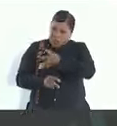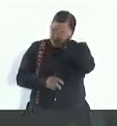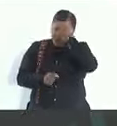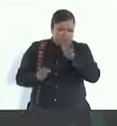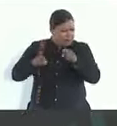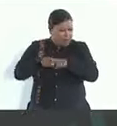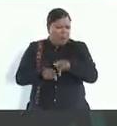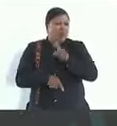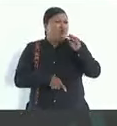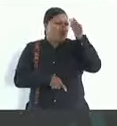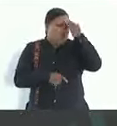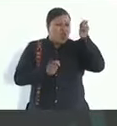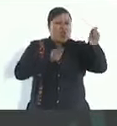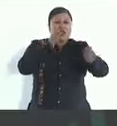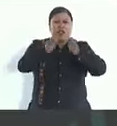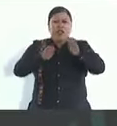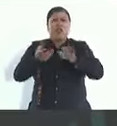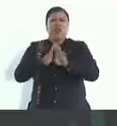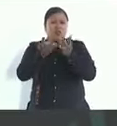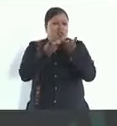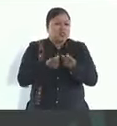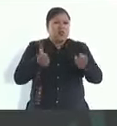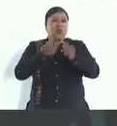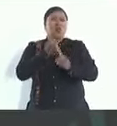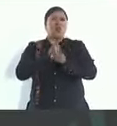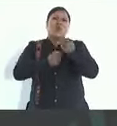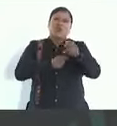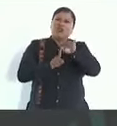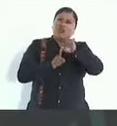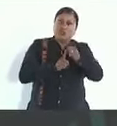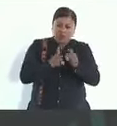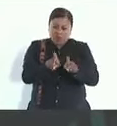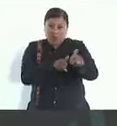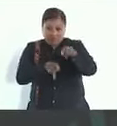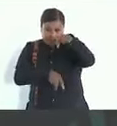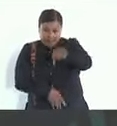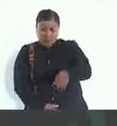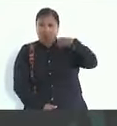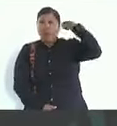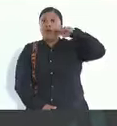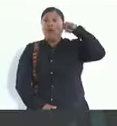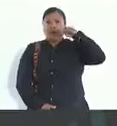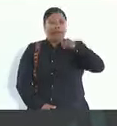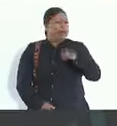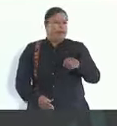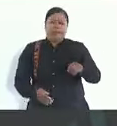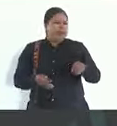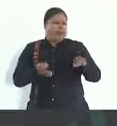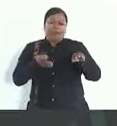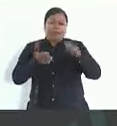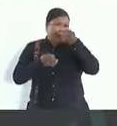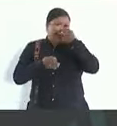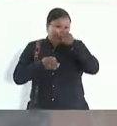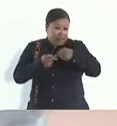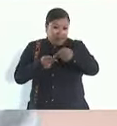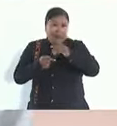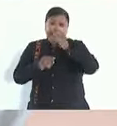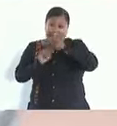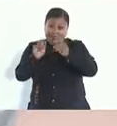conociendo y resolviendo el sentir de nuestro pueblo. En Oaxaca, señor presidente, muy cerca del cierre de su gobierno,